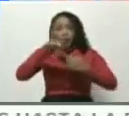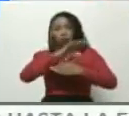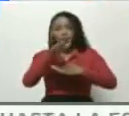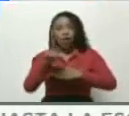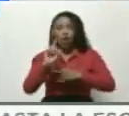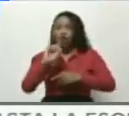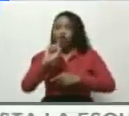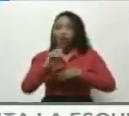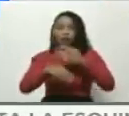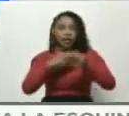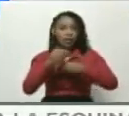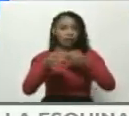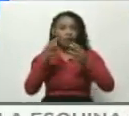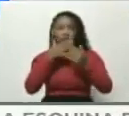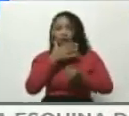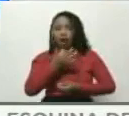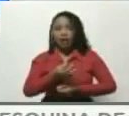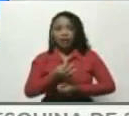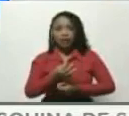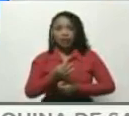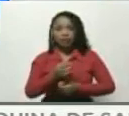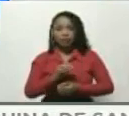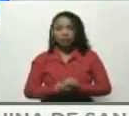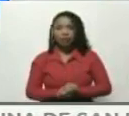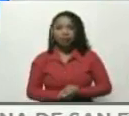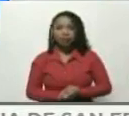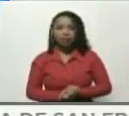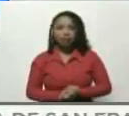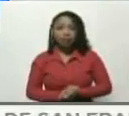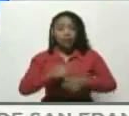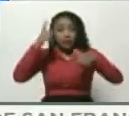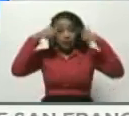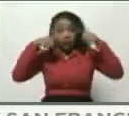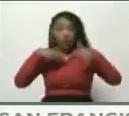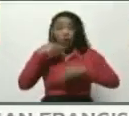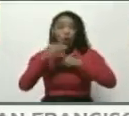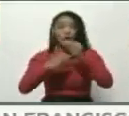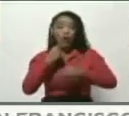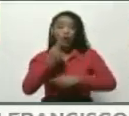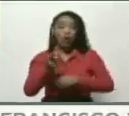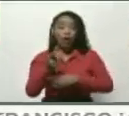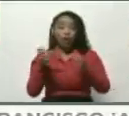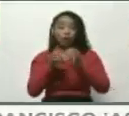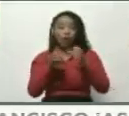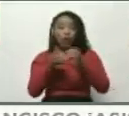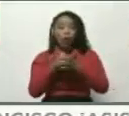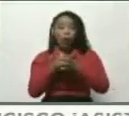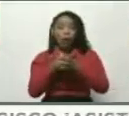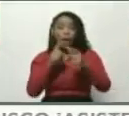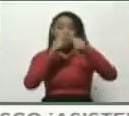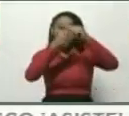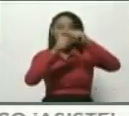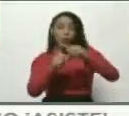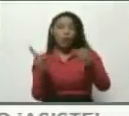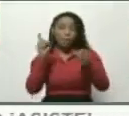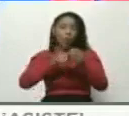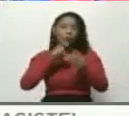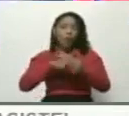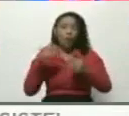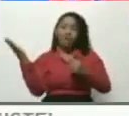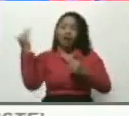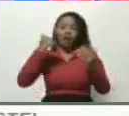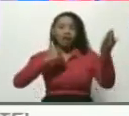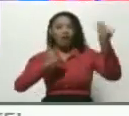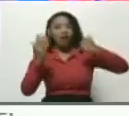fácil, no se hizo fácil. Chávez lo concibió como el partido de las masas, de la voz del pueblo. Venga todo el